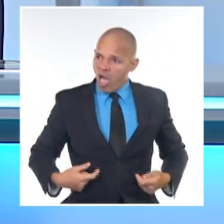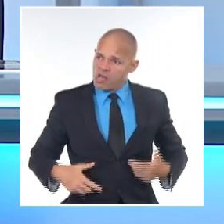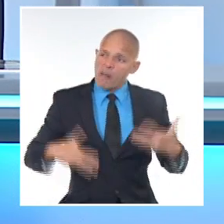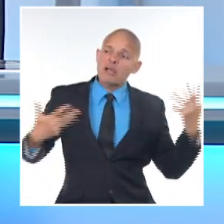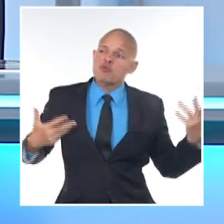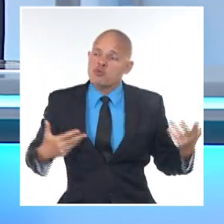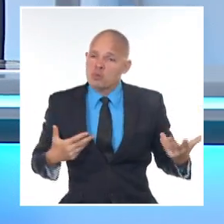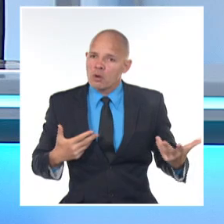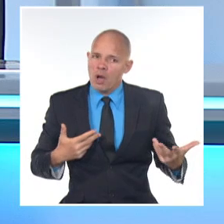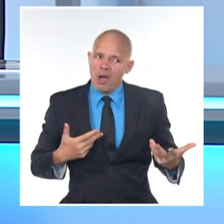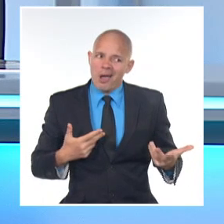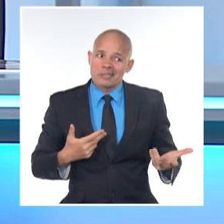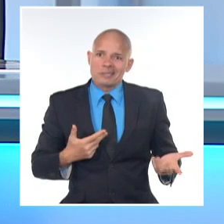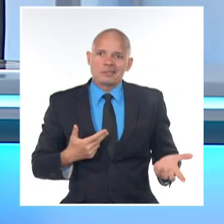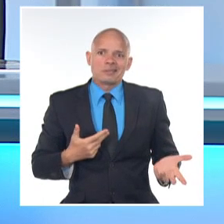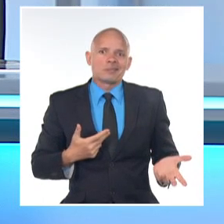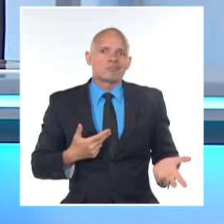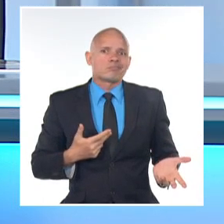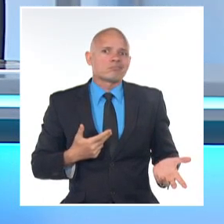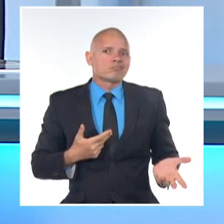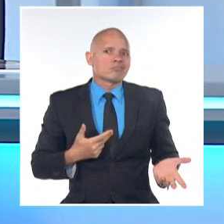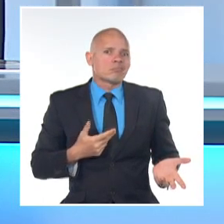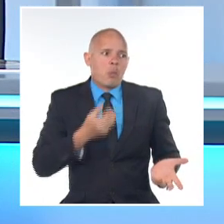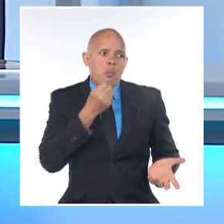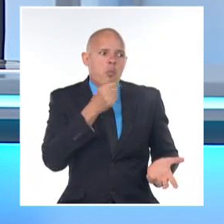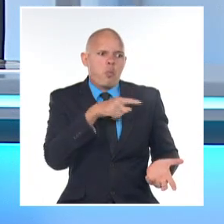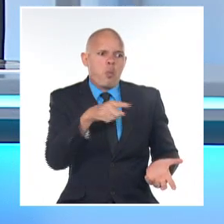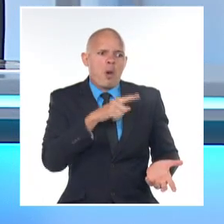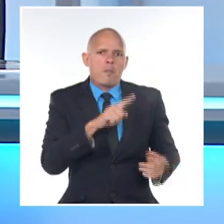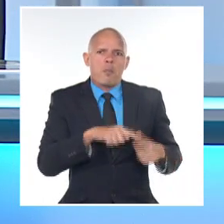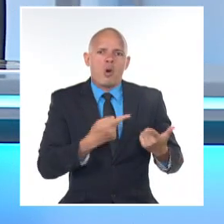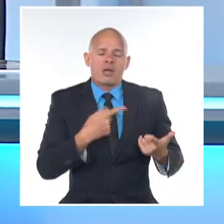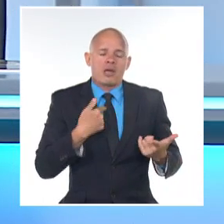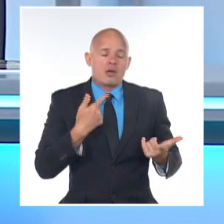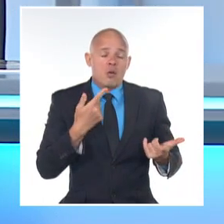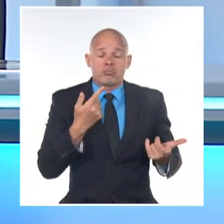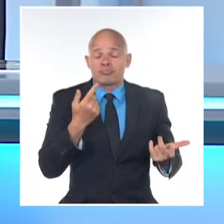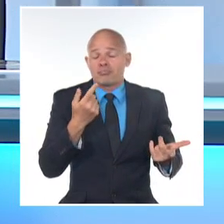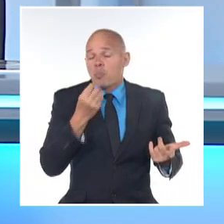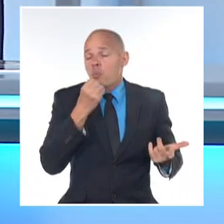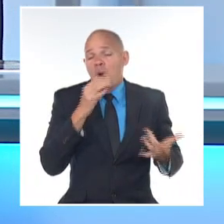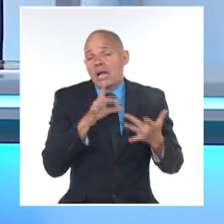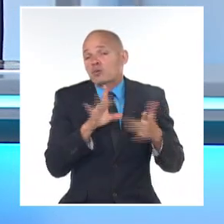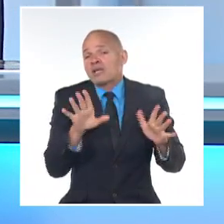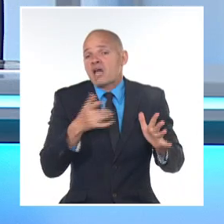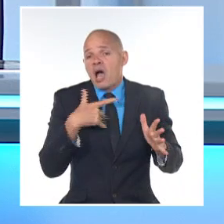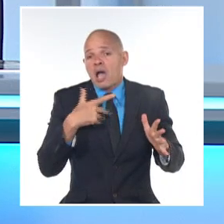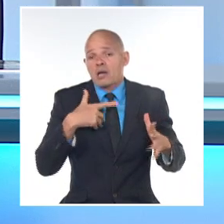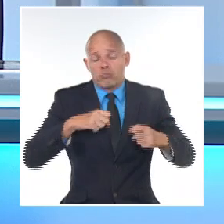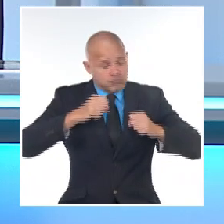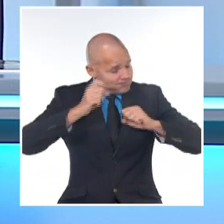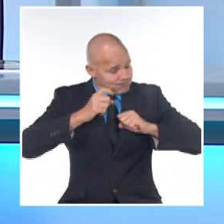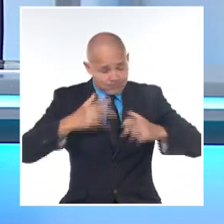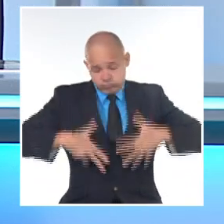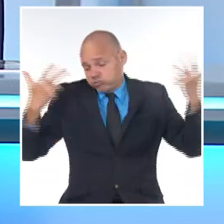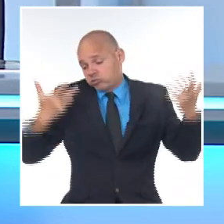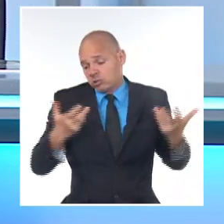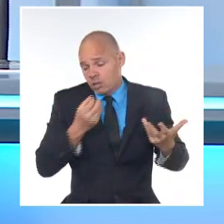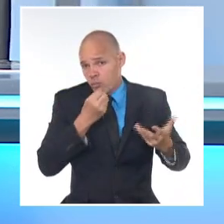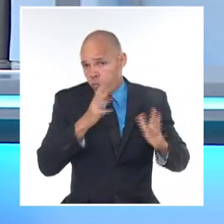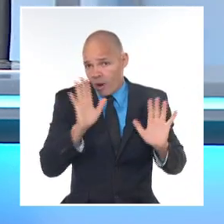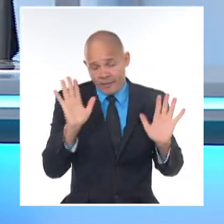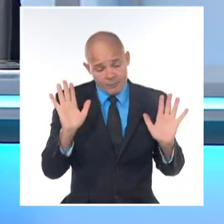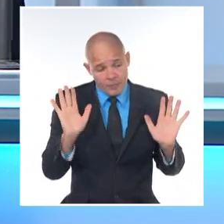sea porque los dos casos que dijimos, porque perdieron el control o porque lo hacen premeditadamente con objetivos